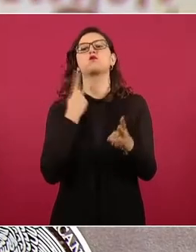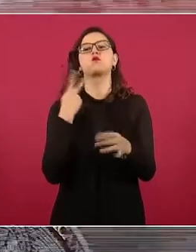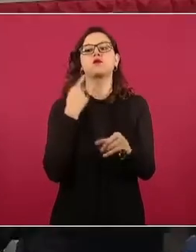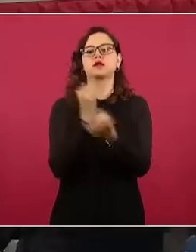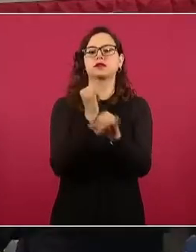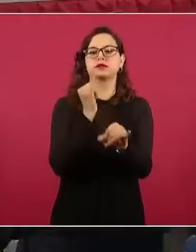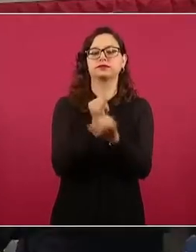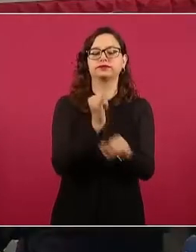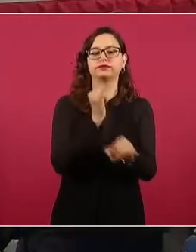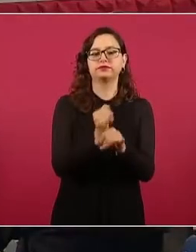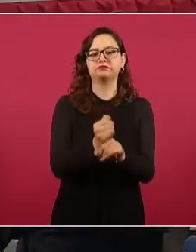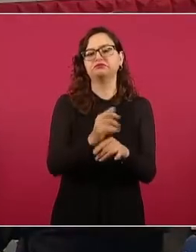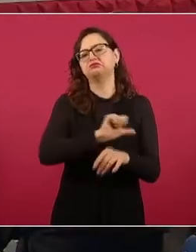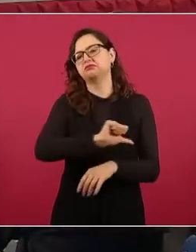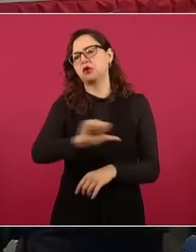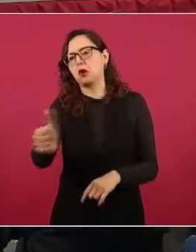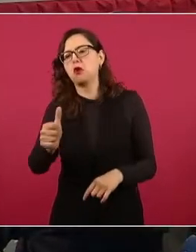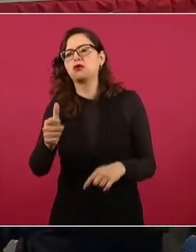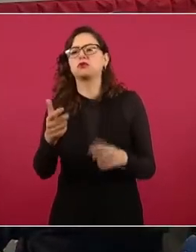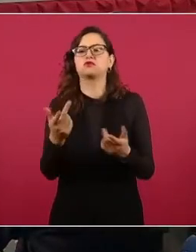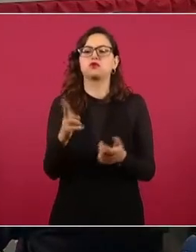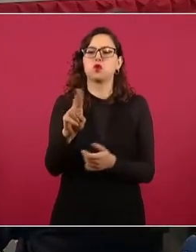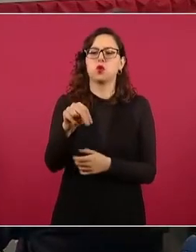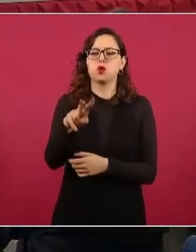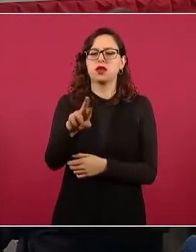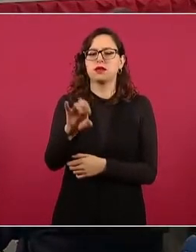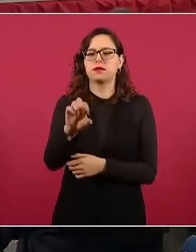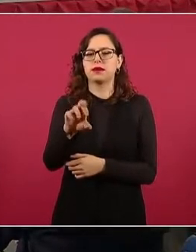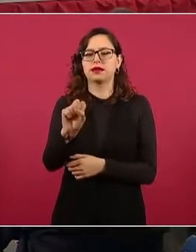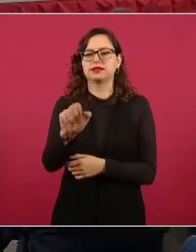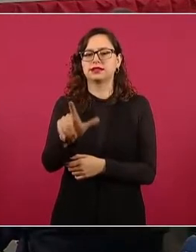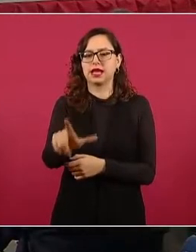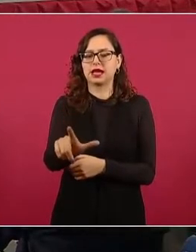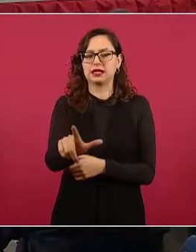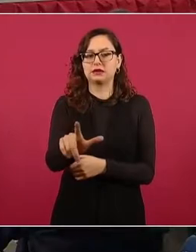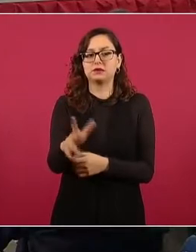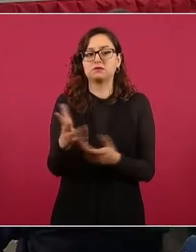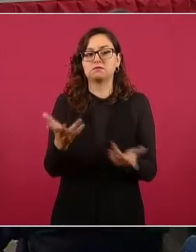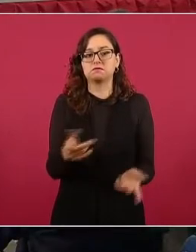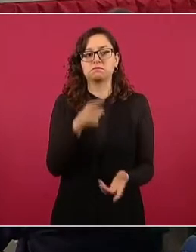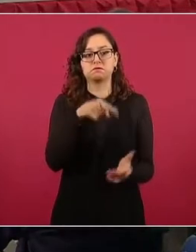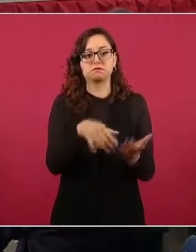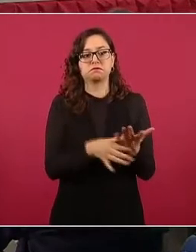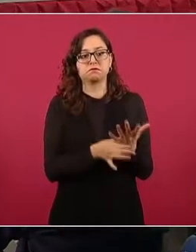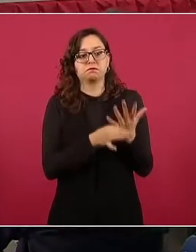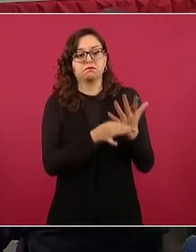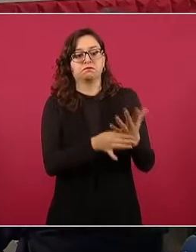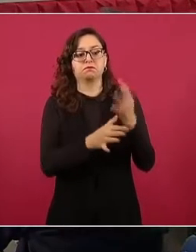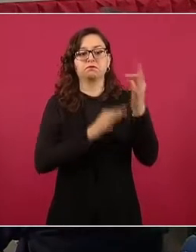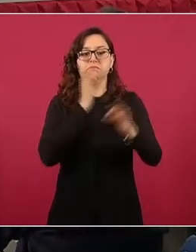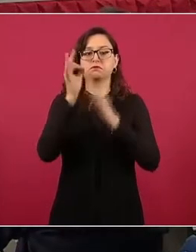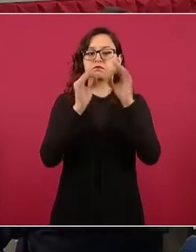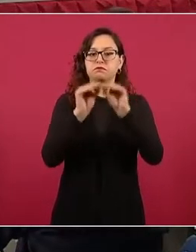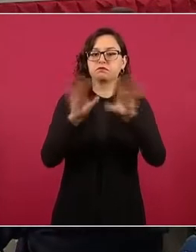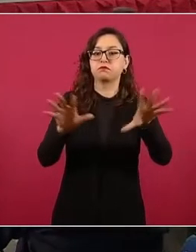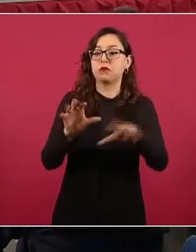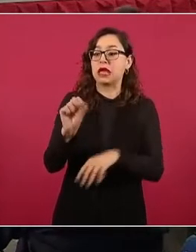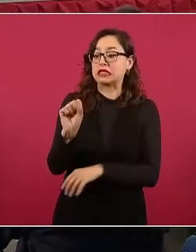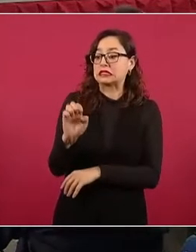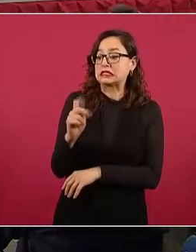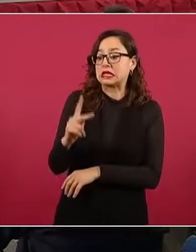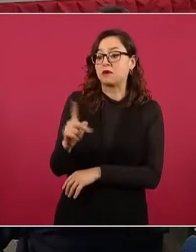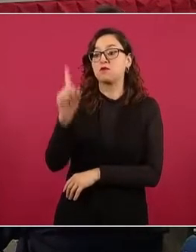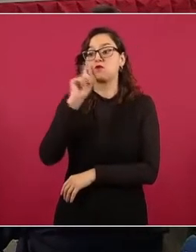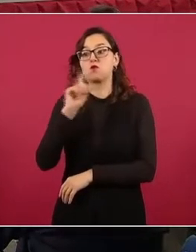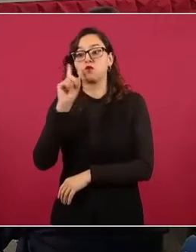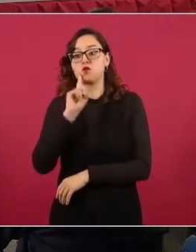además de columnistas del Universal, reaccionaron ante el anuncio del relevo en la Secretaría de Educación